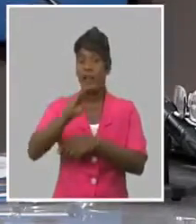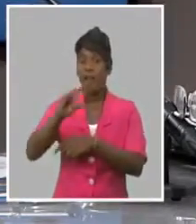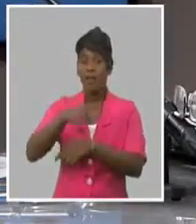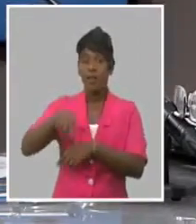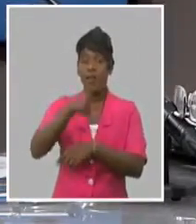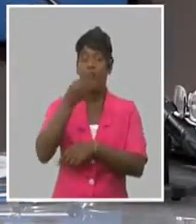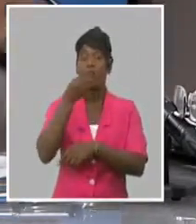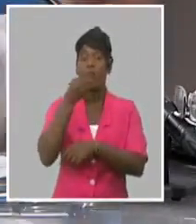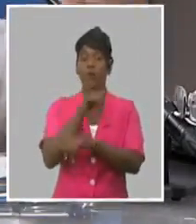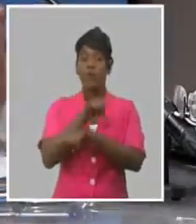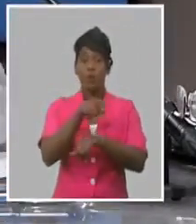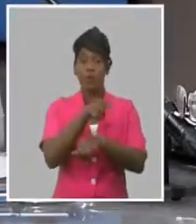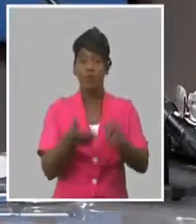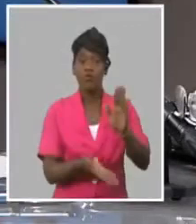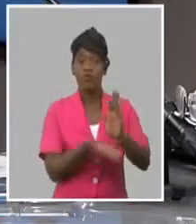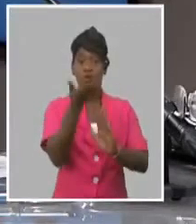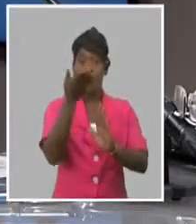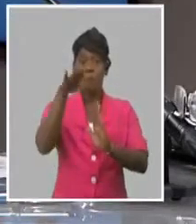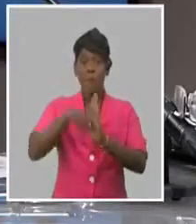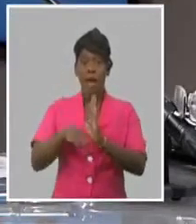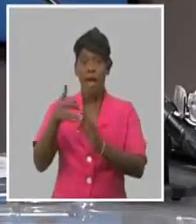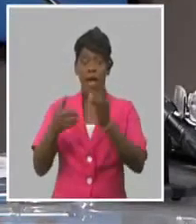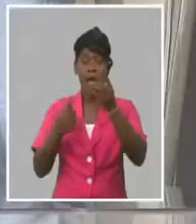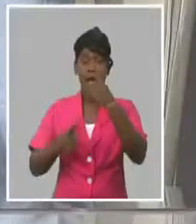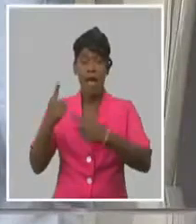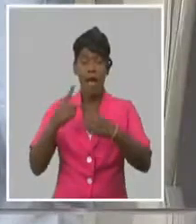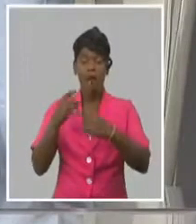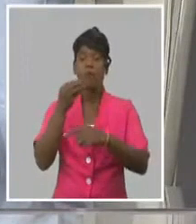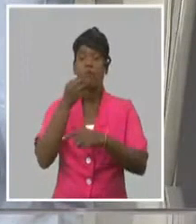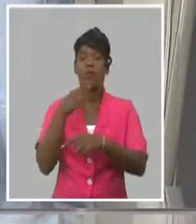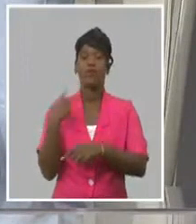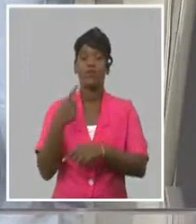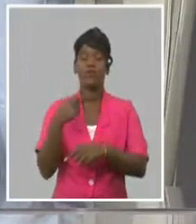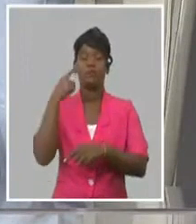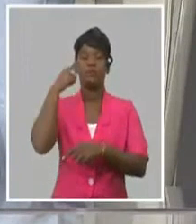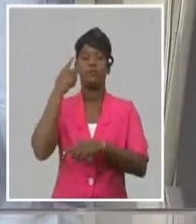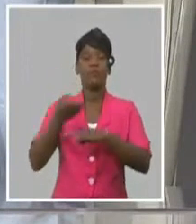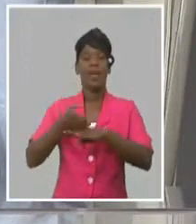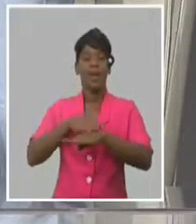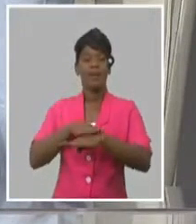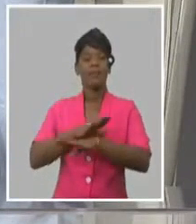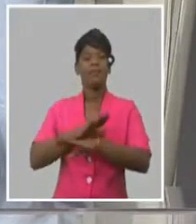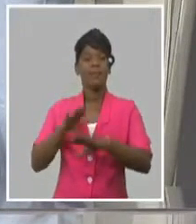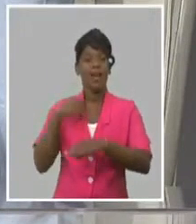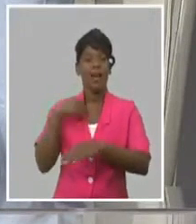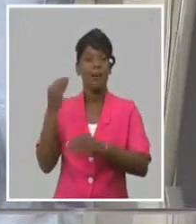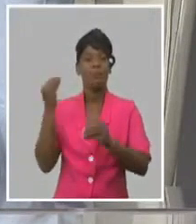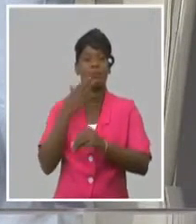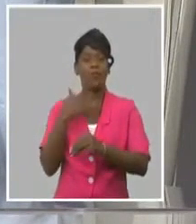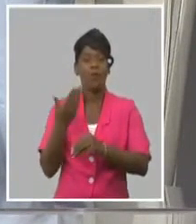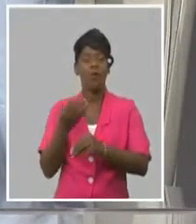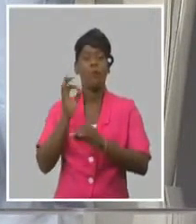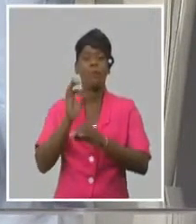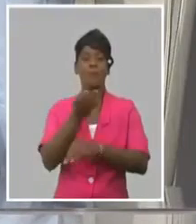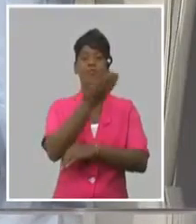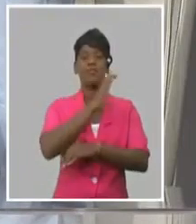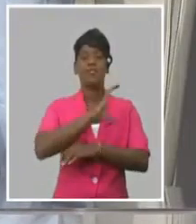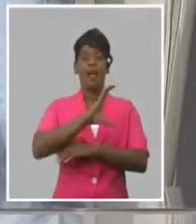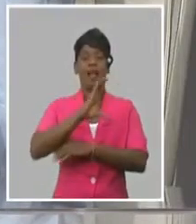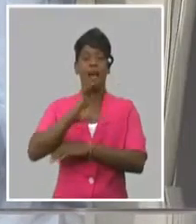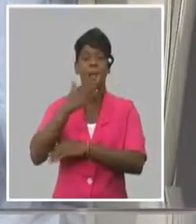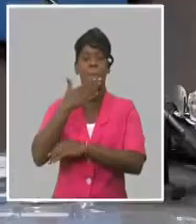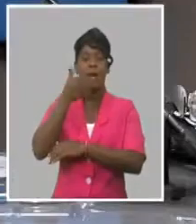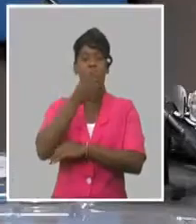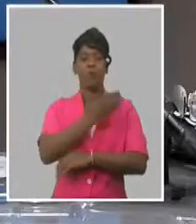salario. Es como es el proceso. ¿Cómo calculamos la reforma de salario? Que es